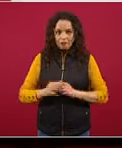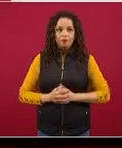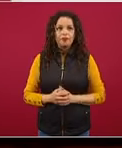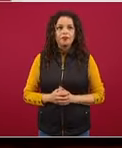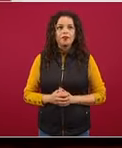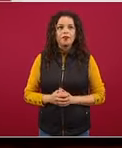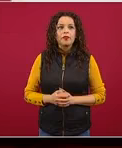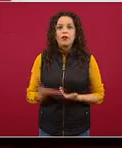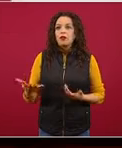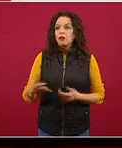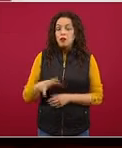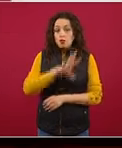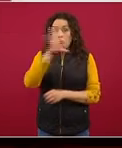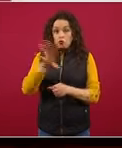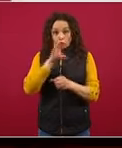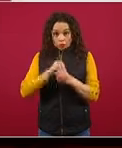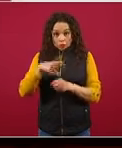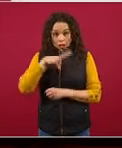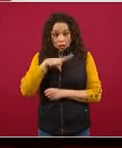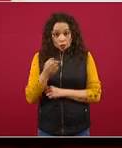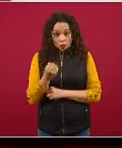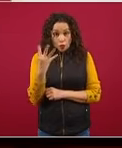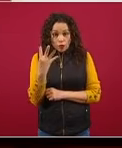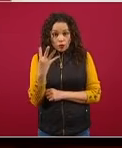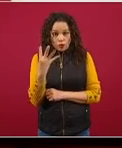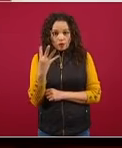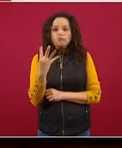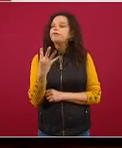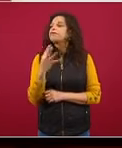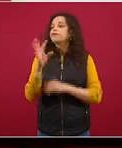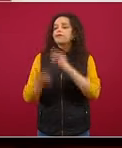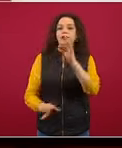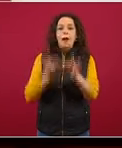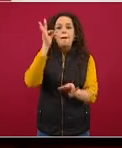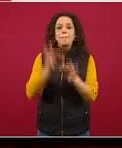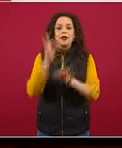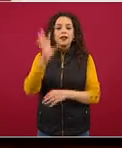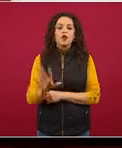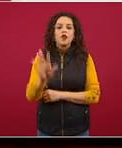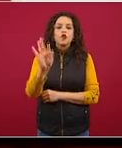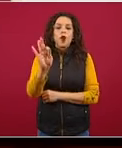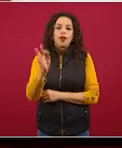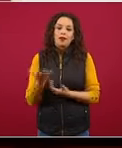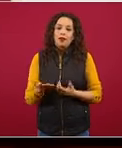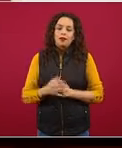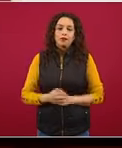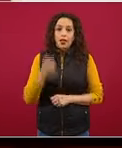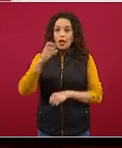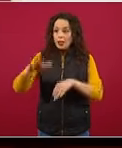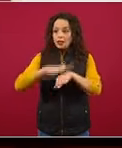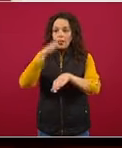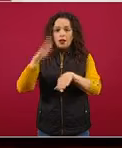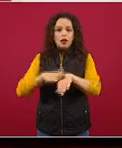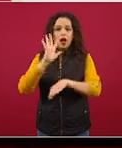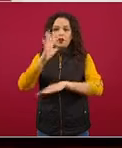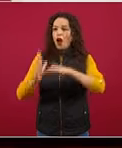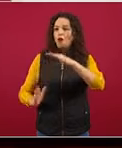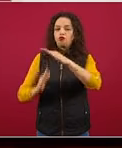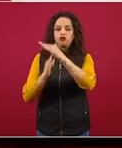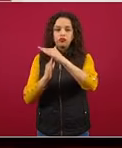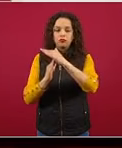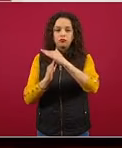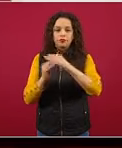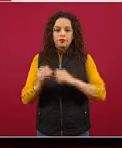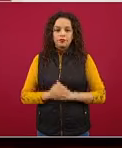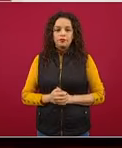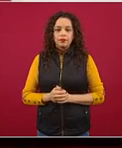si tienen todos 4, van a tener 40, es la calificación máxima. Pero si no todos están en